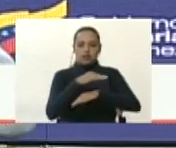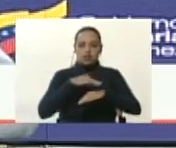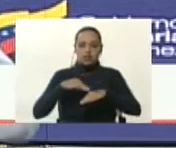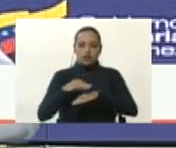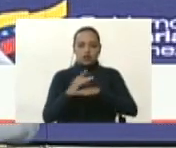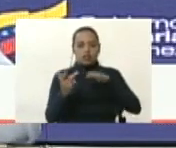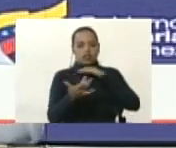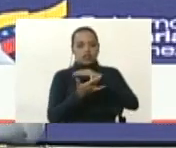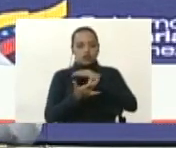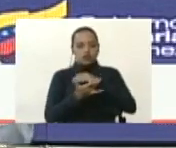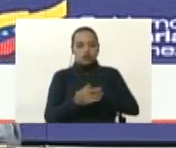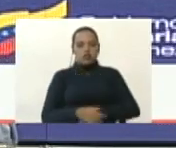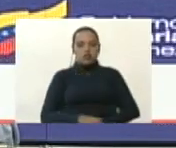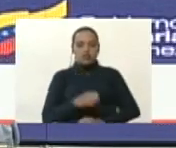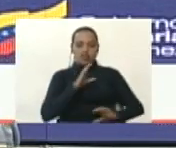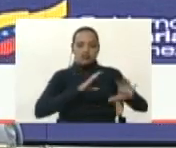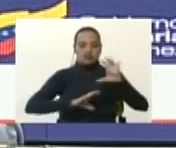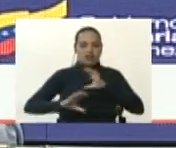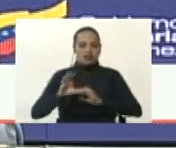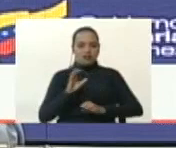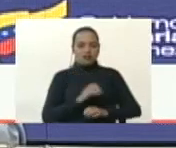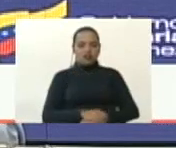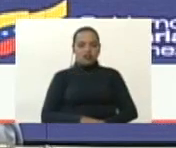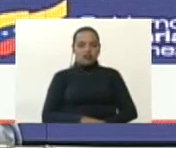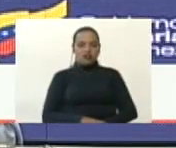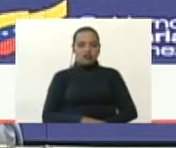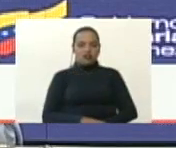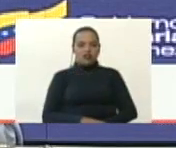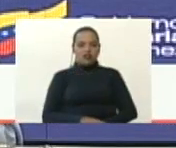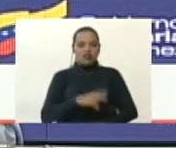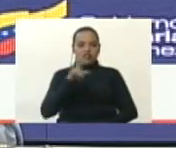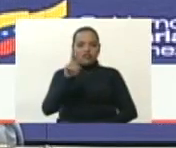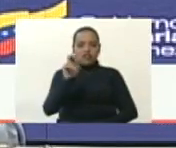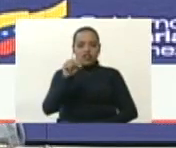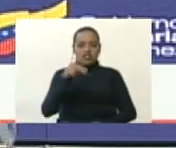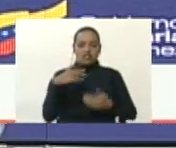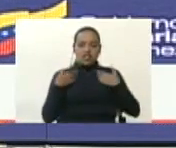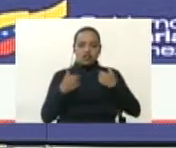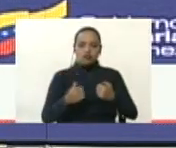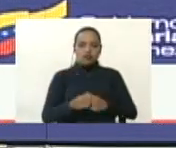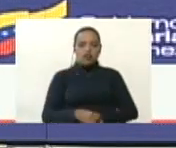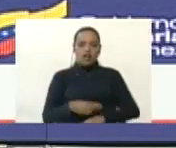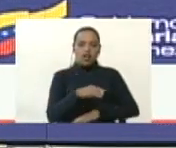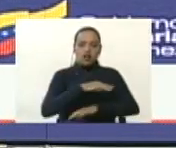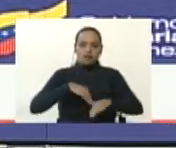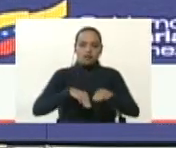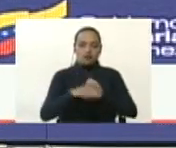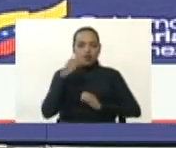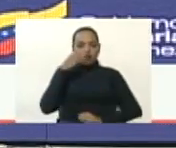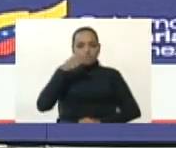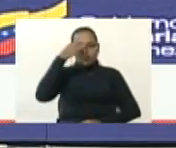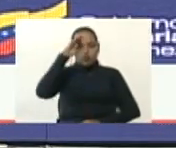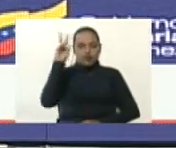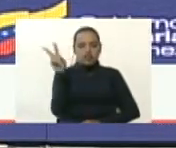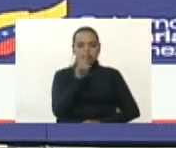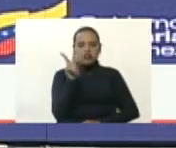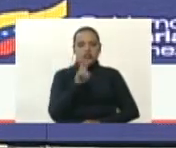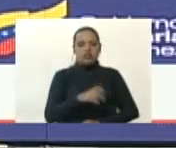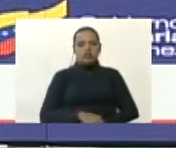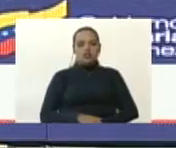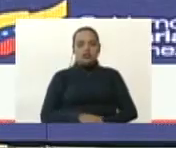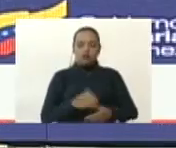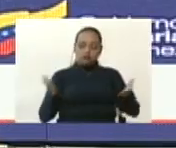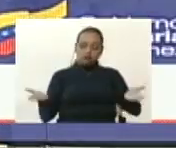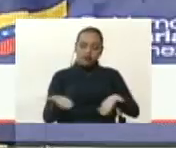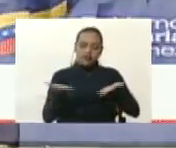la Tecnología, de la Ciencia y la Tecnología, Bensalud, la misión médica cubana en Venezuela, y hemos